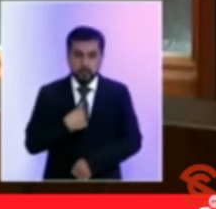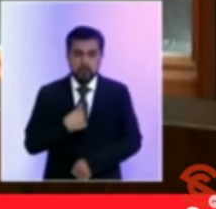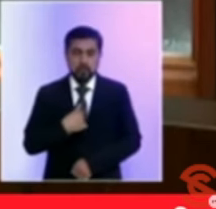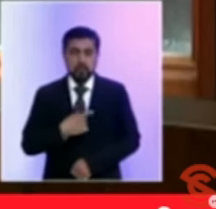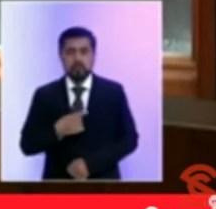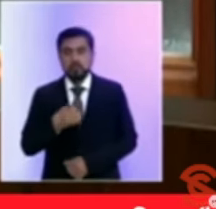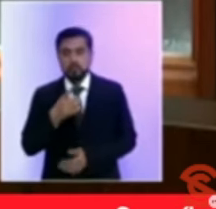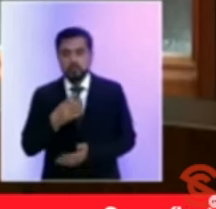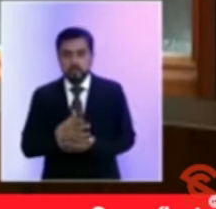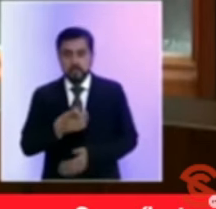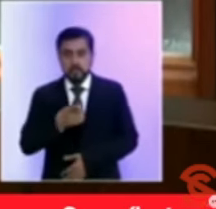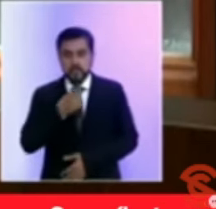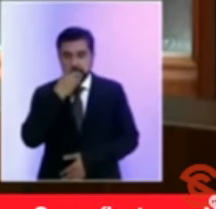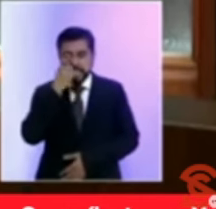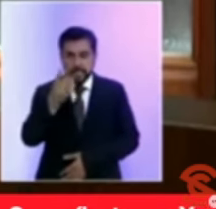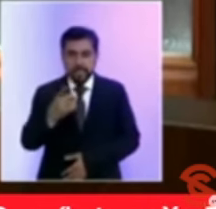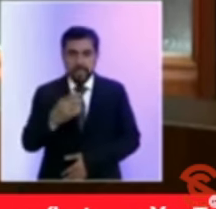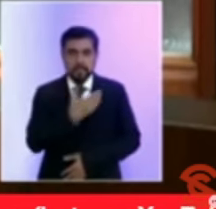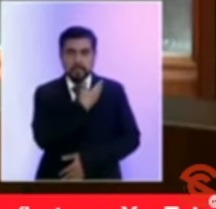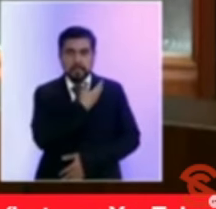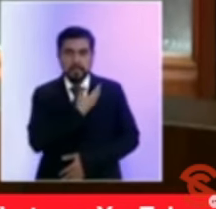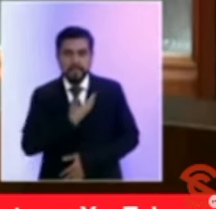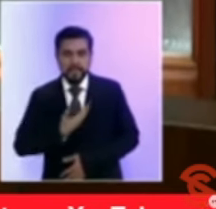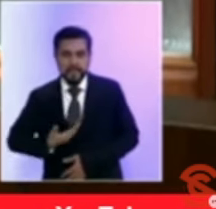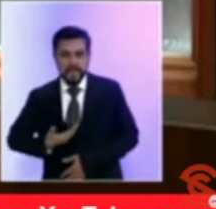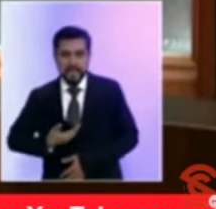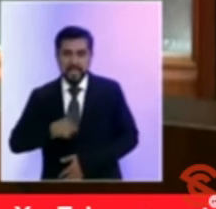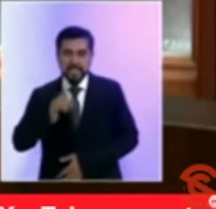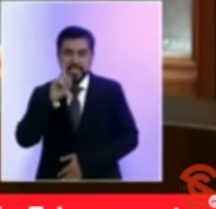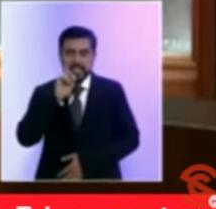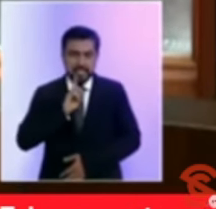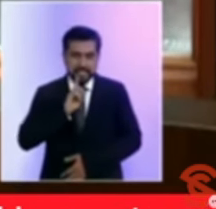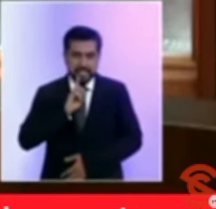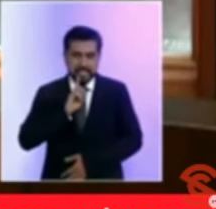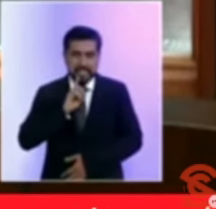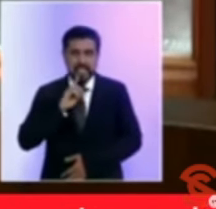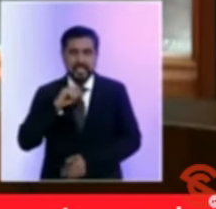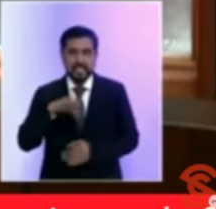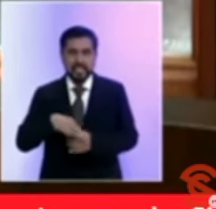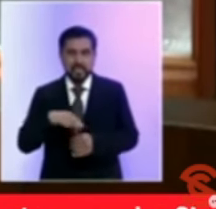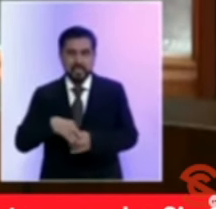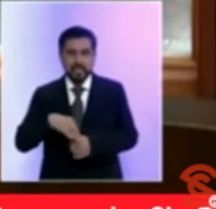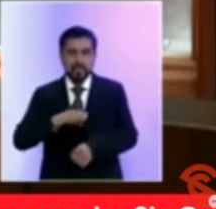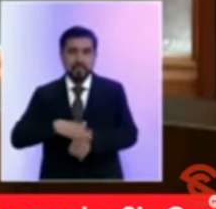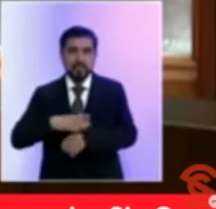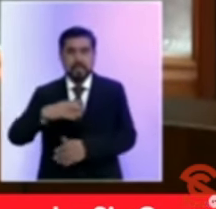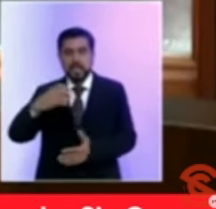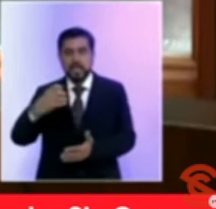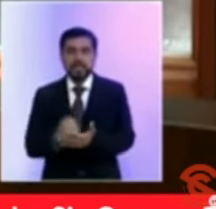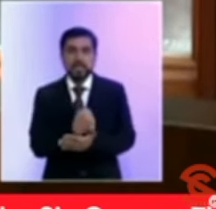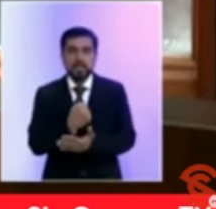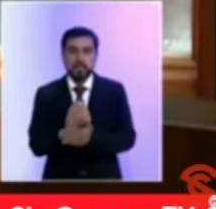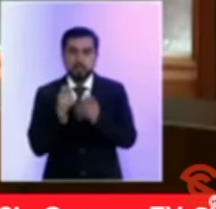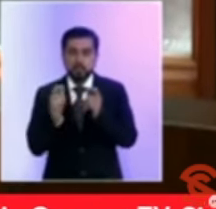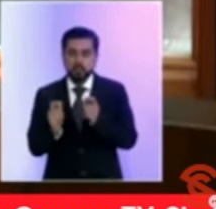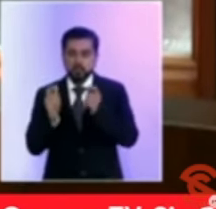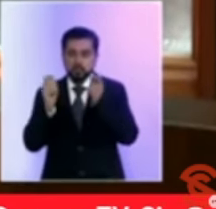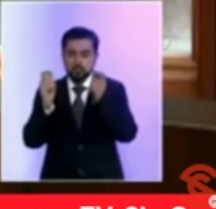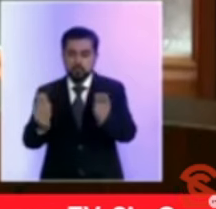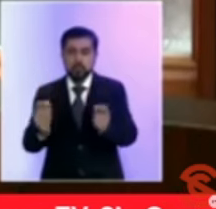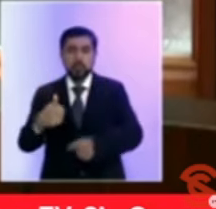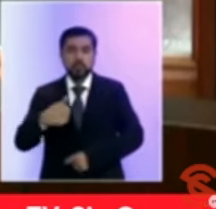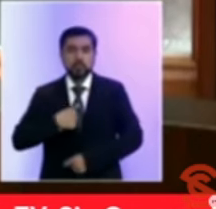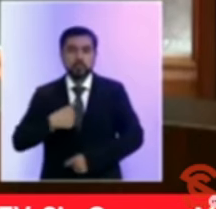presidenta electa de los Estados Unidos Mexicanos en representación de mis pares